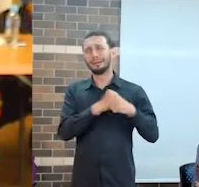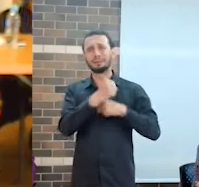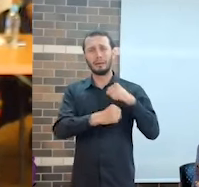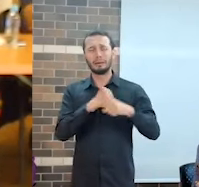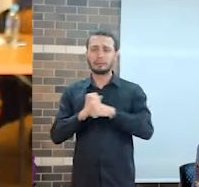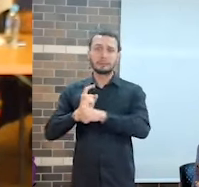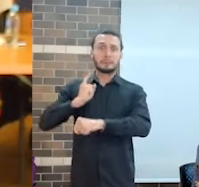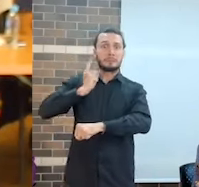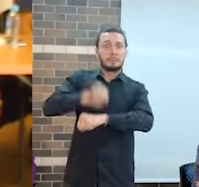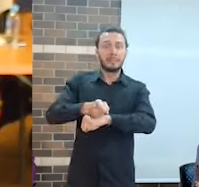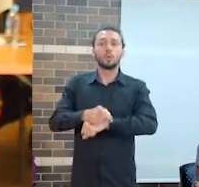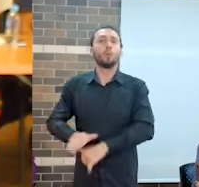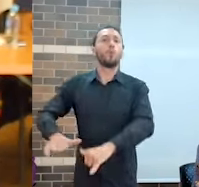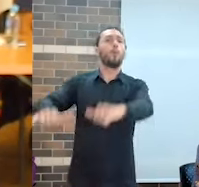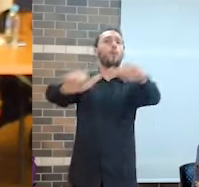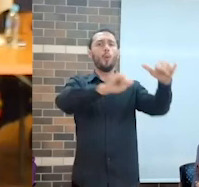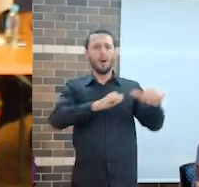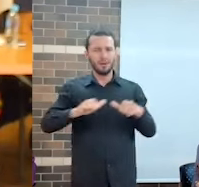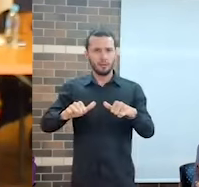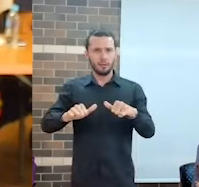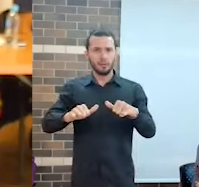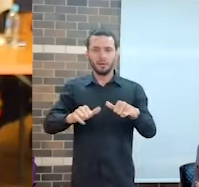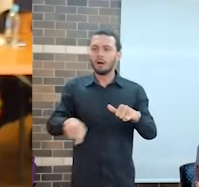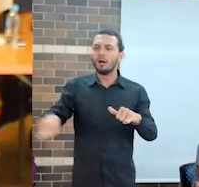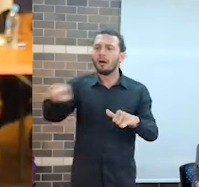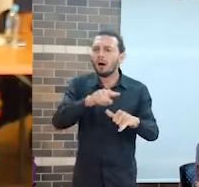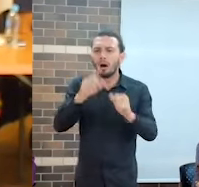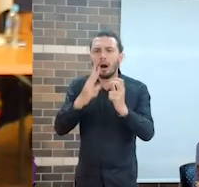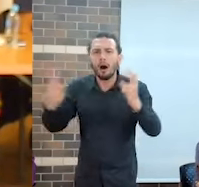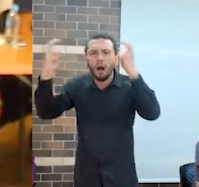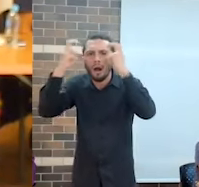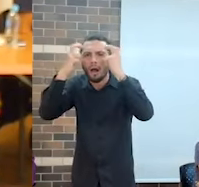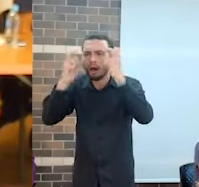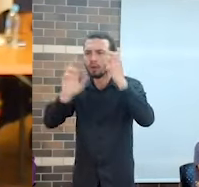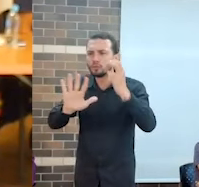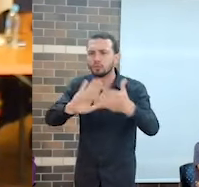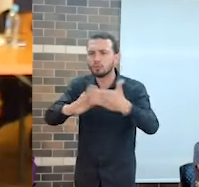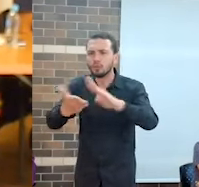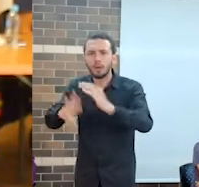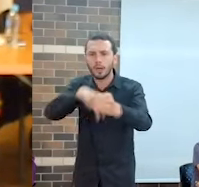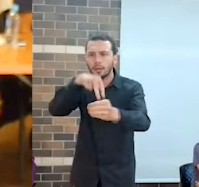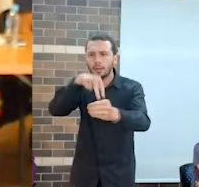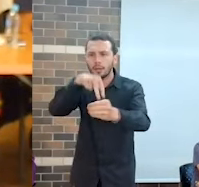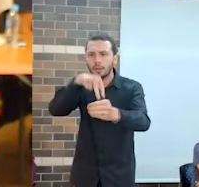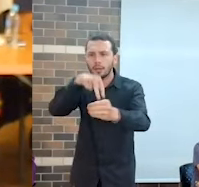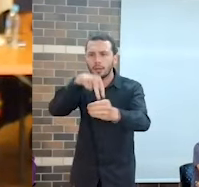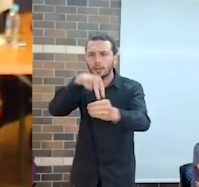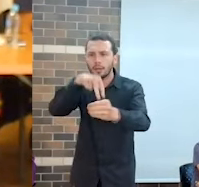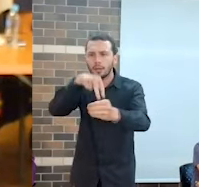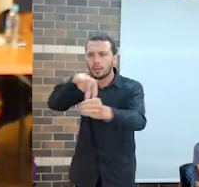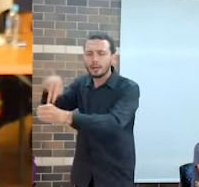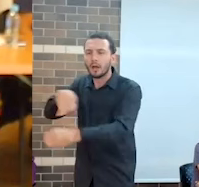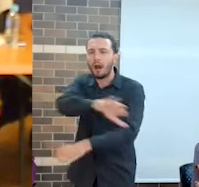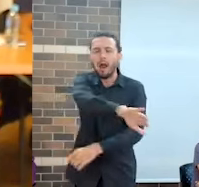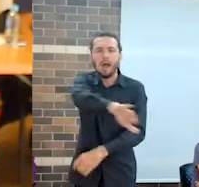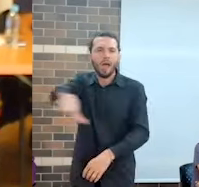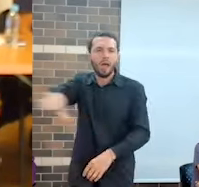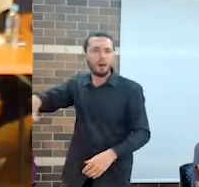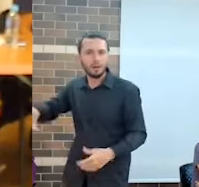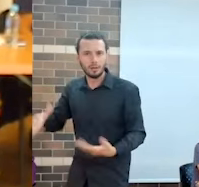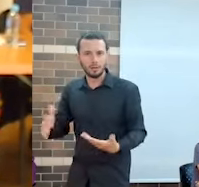la inmensidad de conocimientos ancestrales que tenemos los pueblos originarios en Colombia y en el mundo.